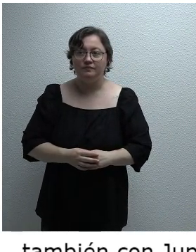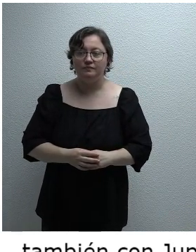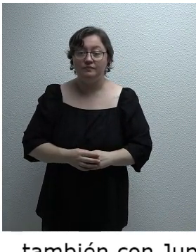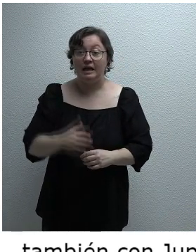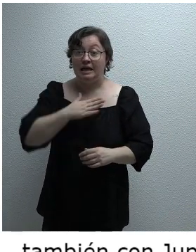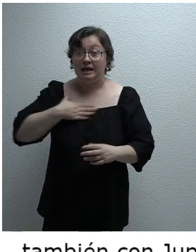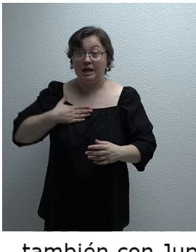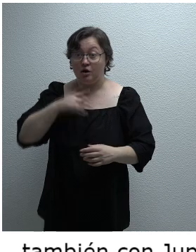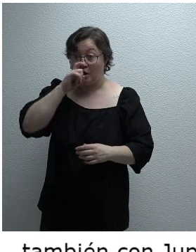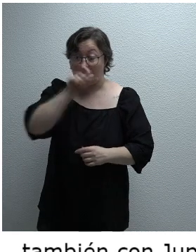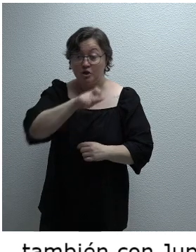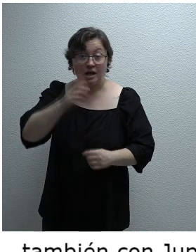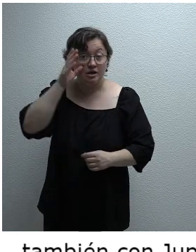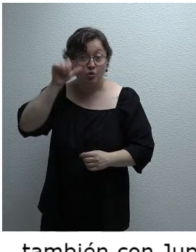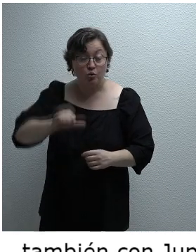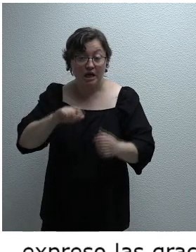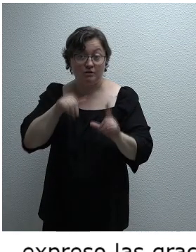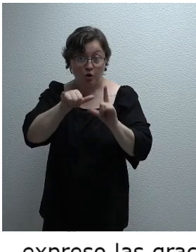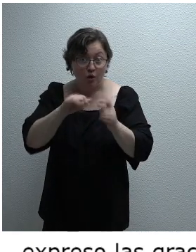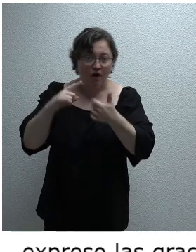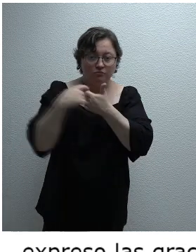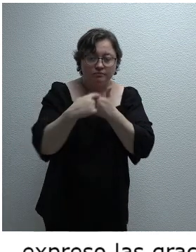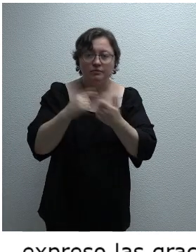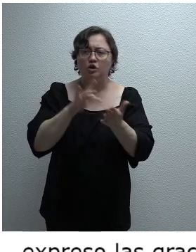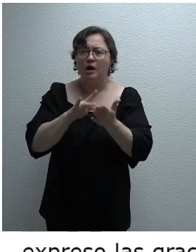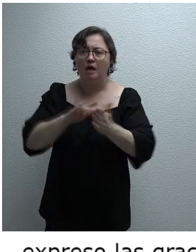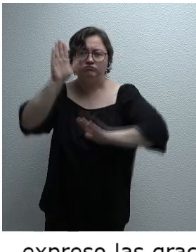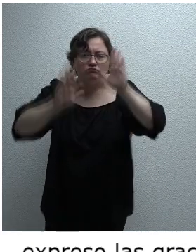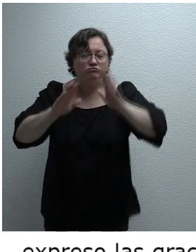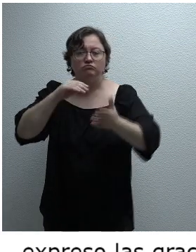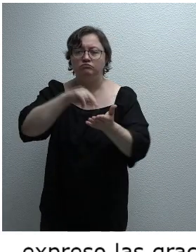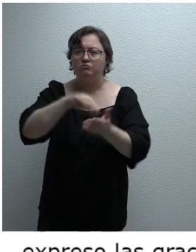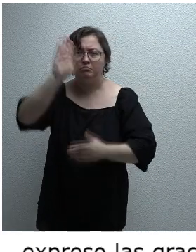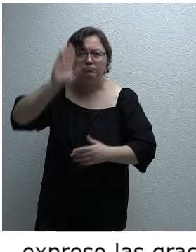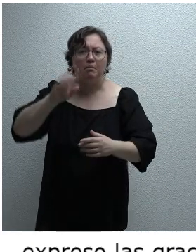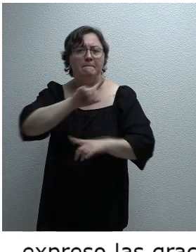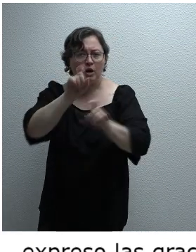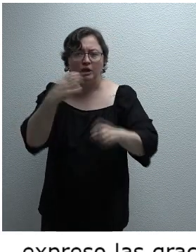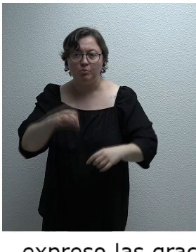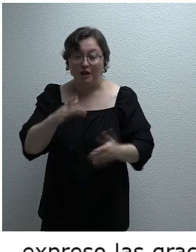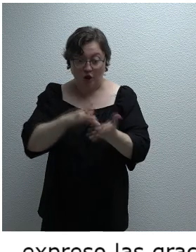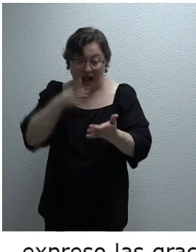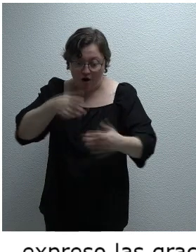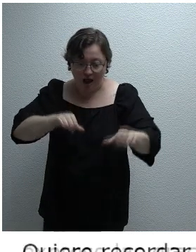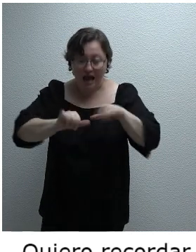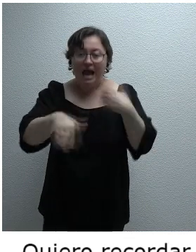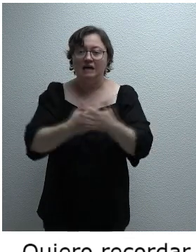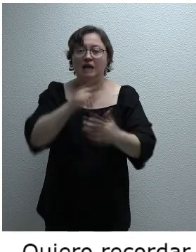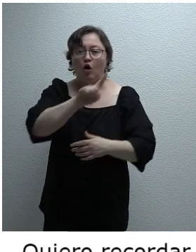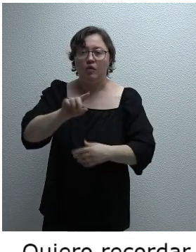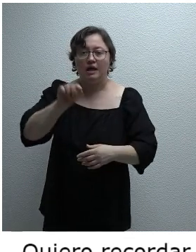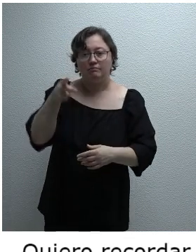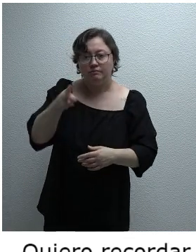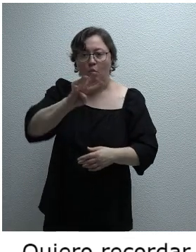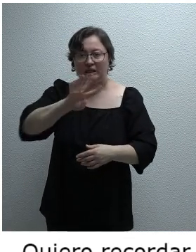Quiero recordar a los asistentes que el presente seminario podrán realizar preguntas a los intervinientes de este coloquio desde ahora mismo hasta las